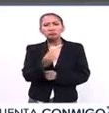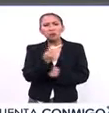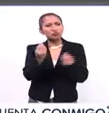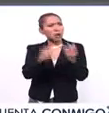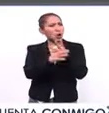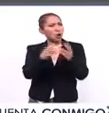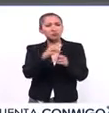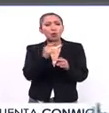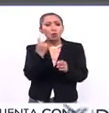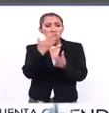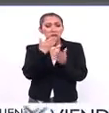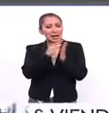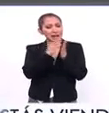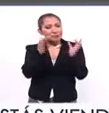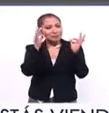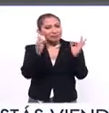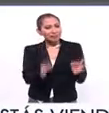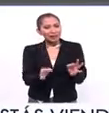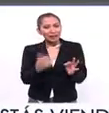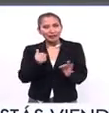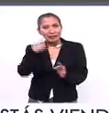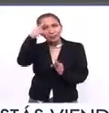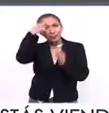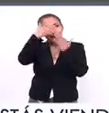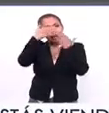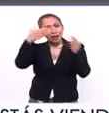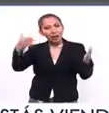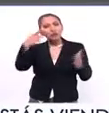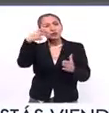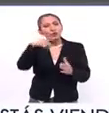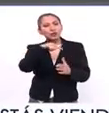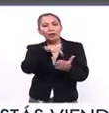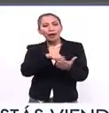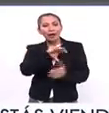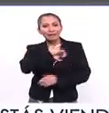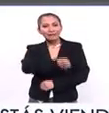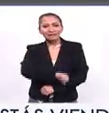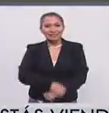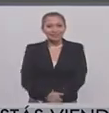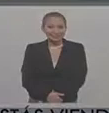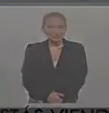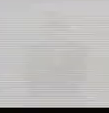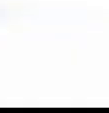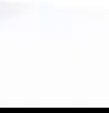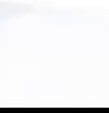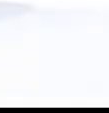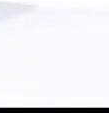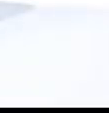necesitan muchas cosas. Un buen libro a la mano, nuestra mente abierta y el ambiente que prefieran.